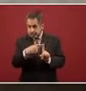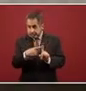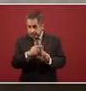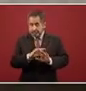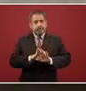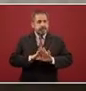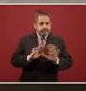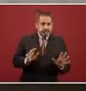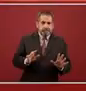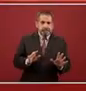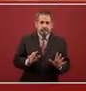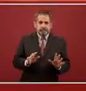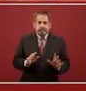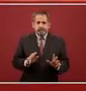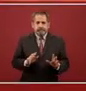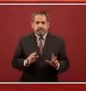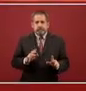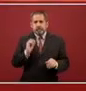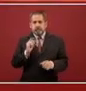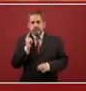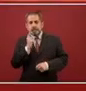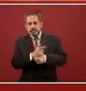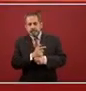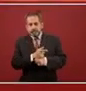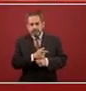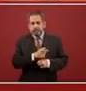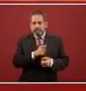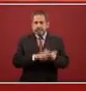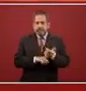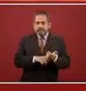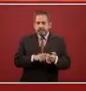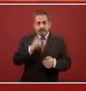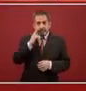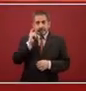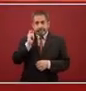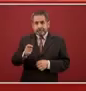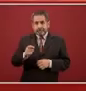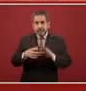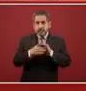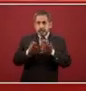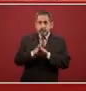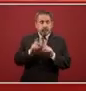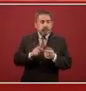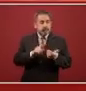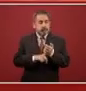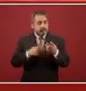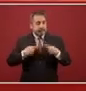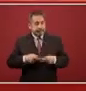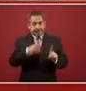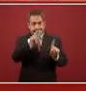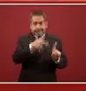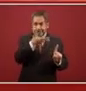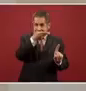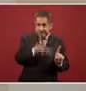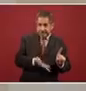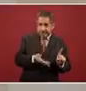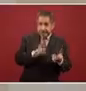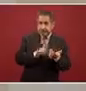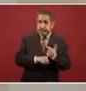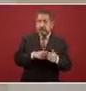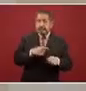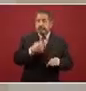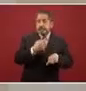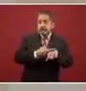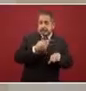o diagnosticados clínicamente, porque desde ahora la definición operacional de caso contempla a los casos